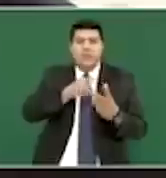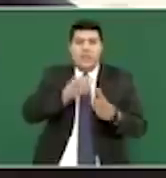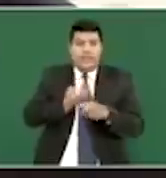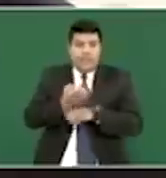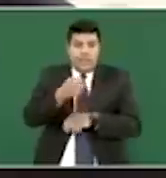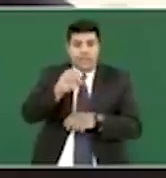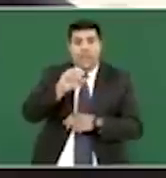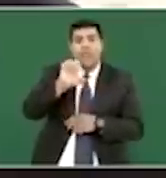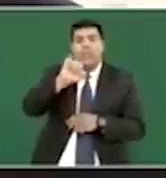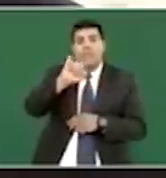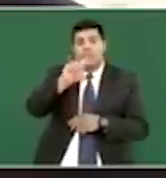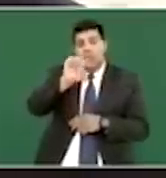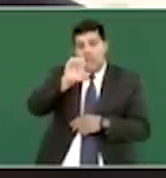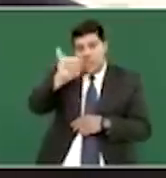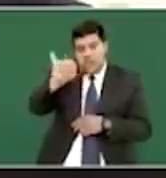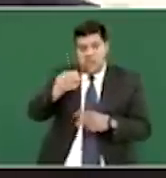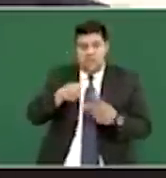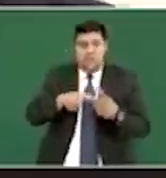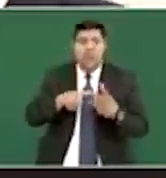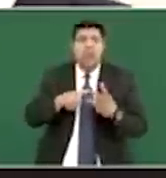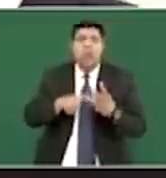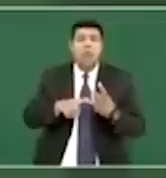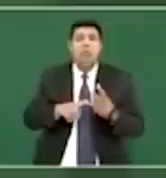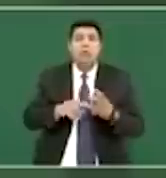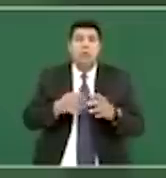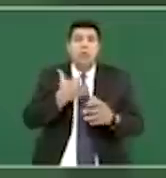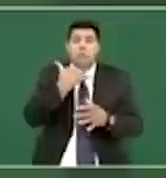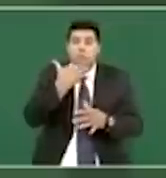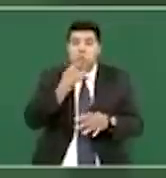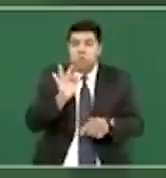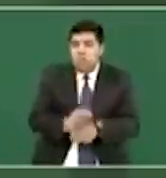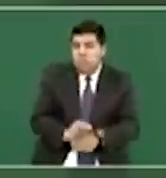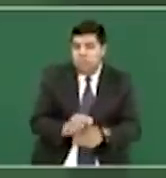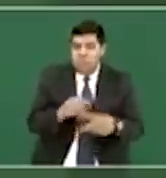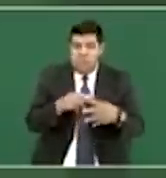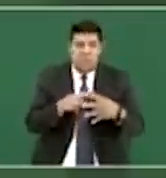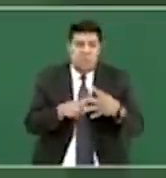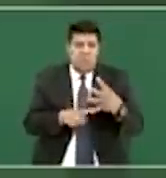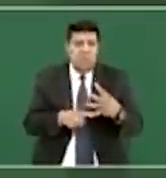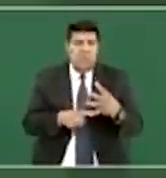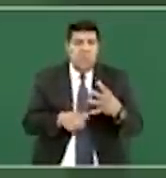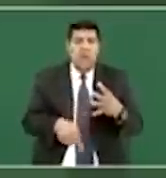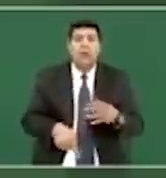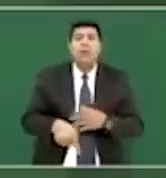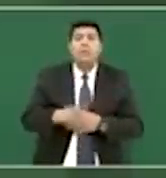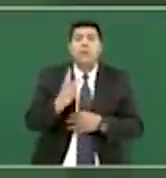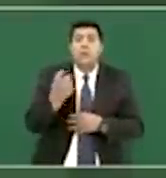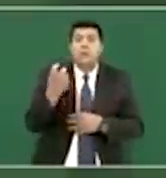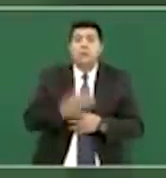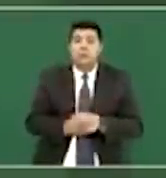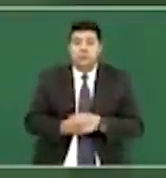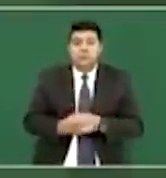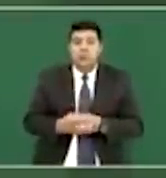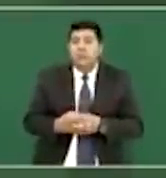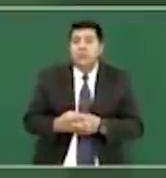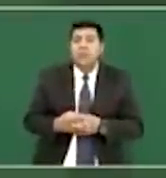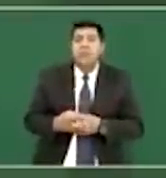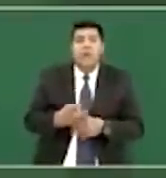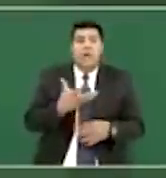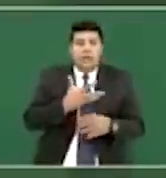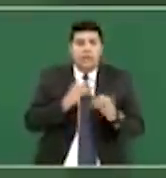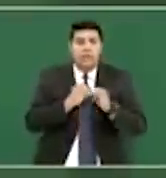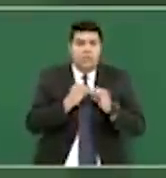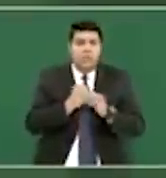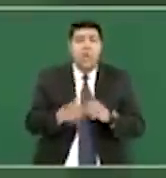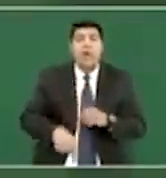la Anticorrupción, y resulta que no se consideraba delito grave la